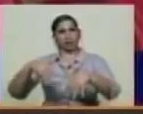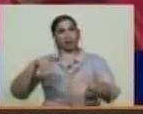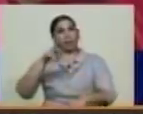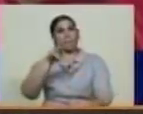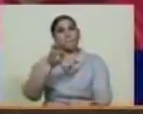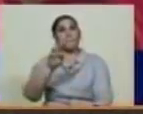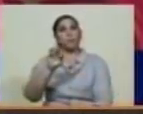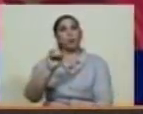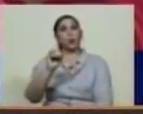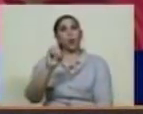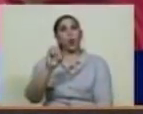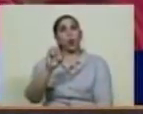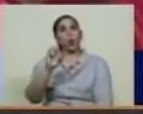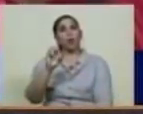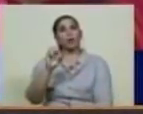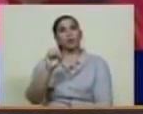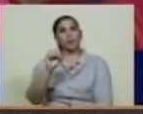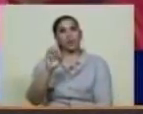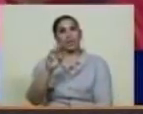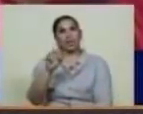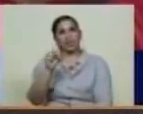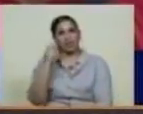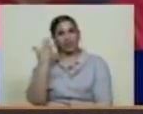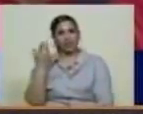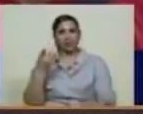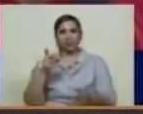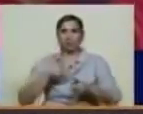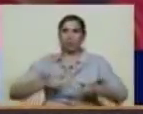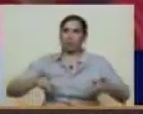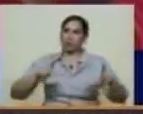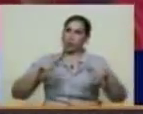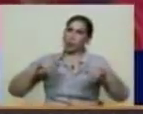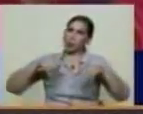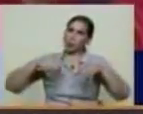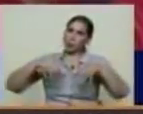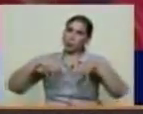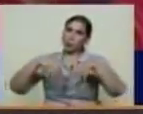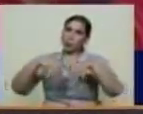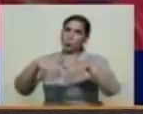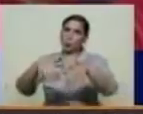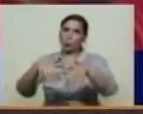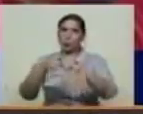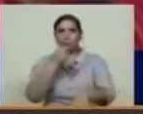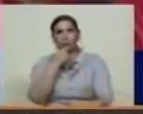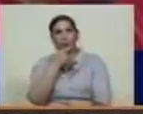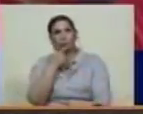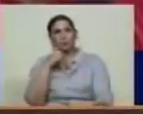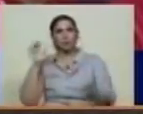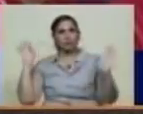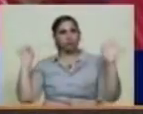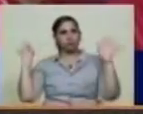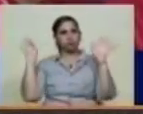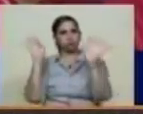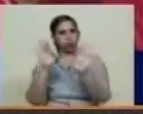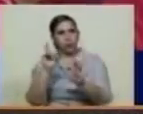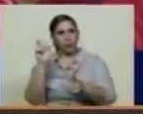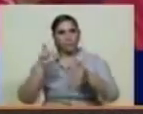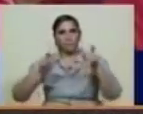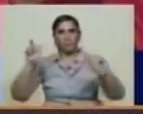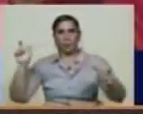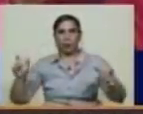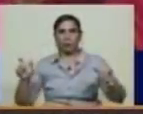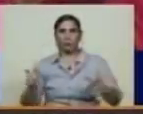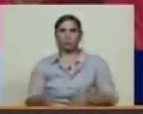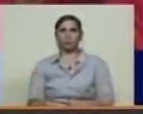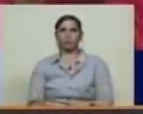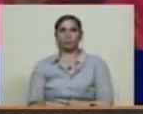casi. Desde el Paseo Los Ilustres caminamos, una hermosa marcha de pueblo, de gente.